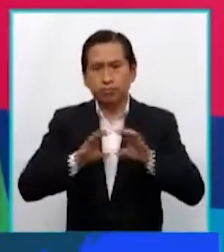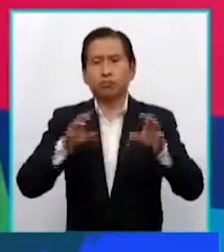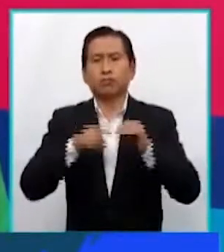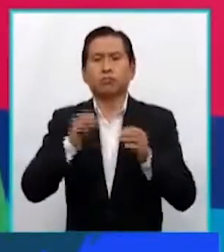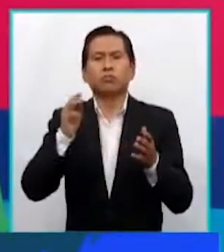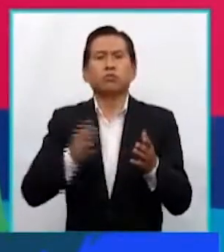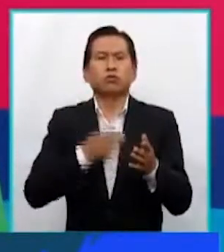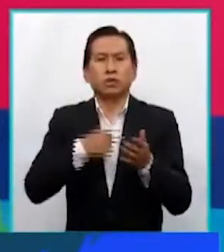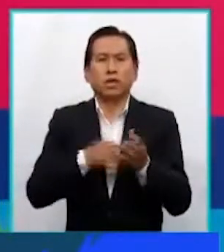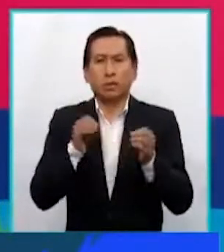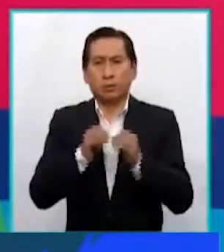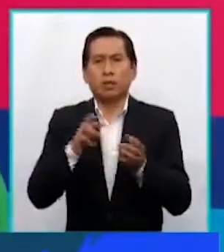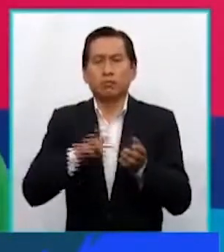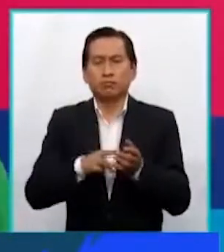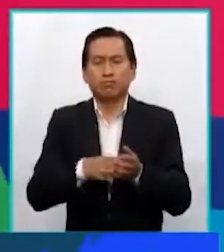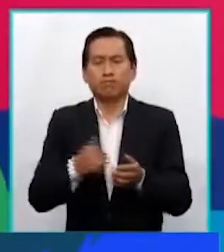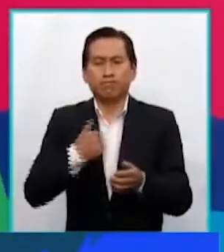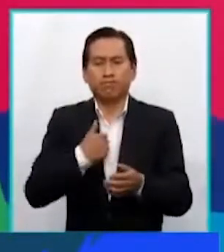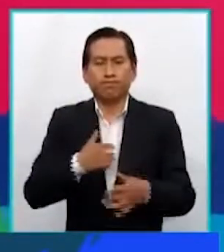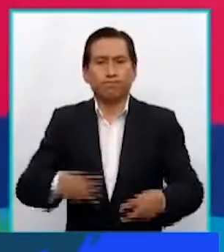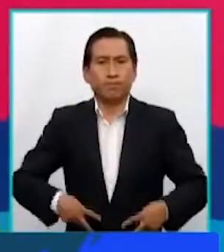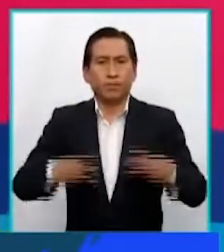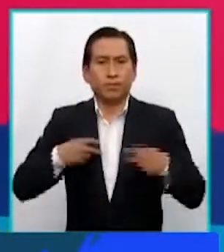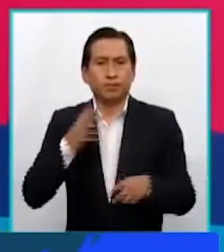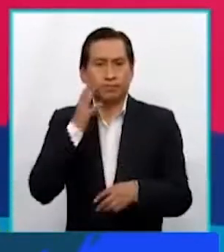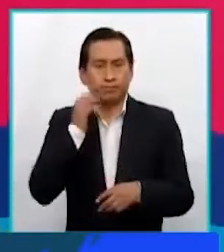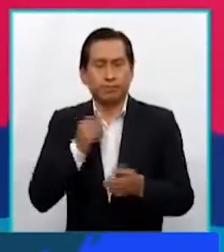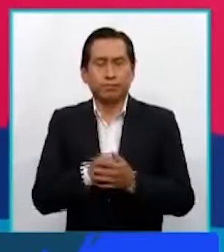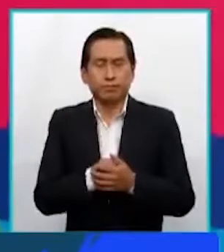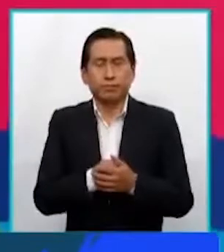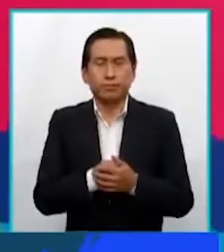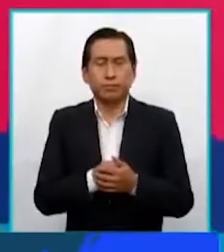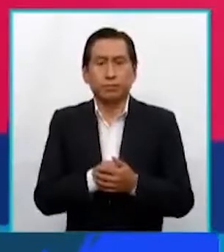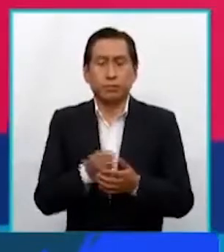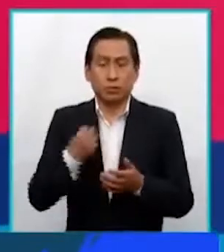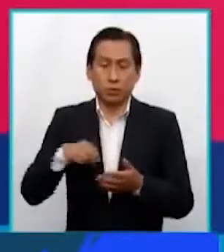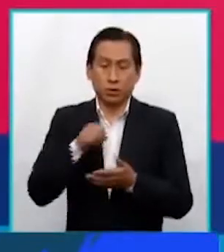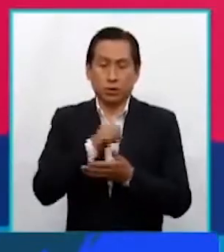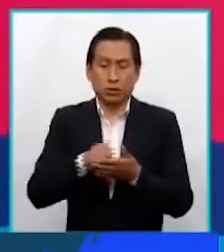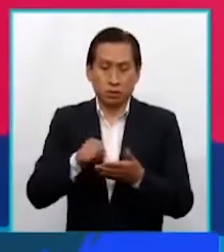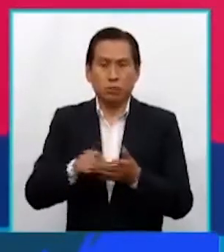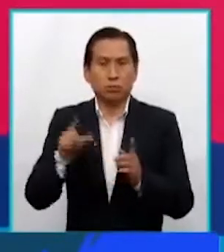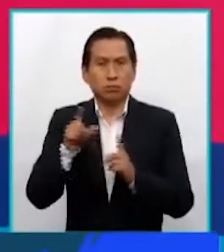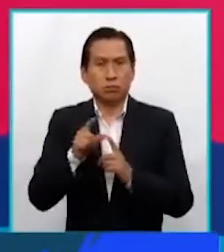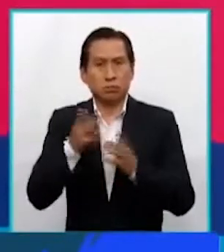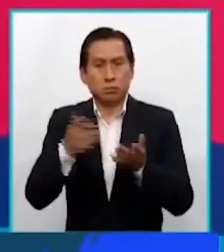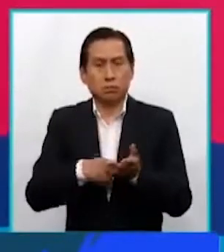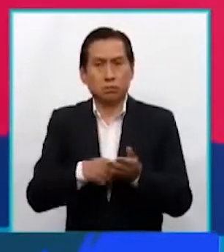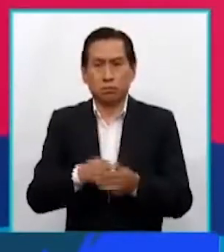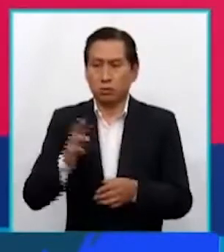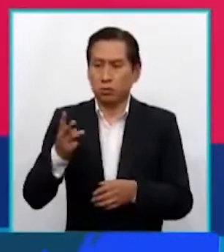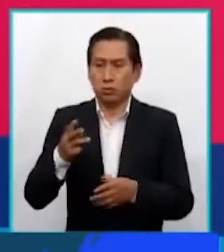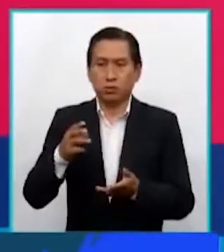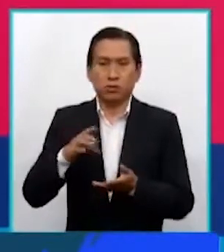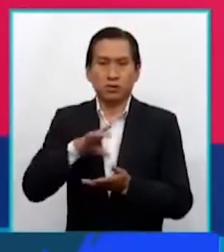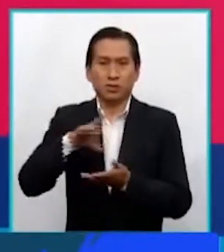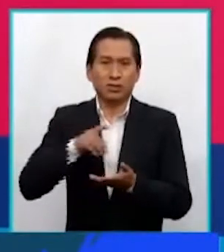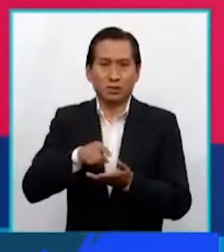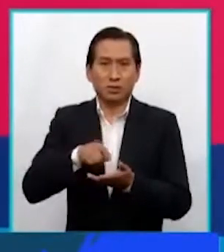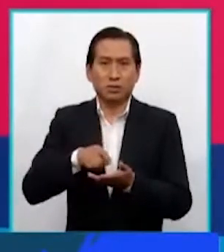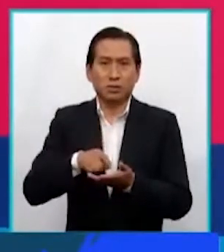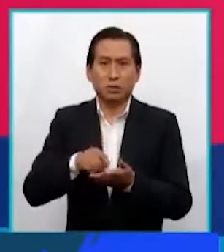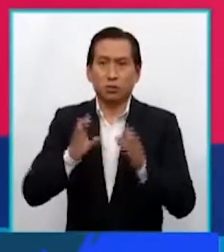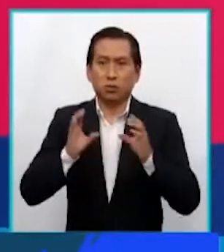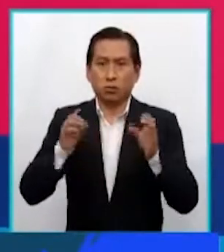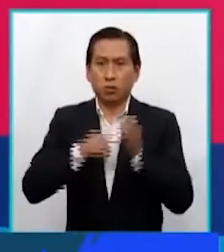que te ocasiona enterarte de lo que está pasando. Entonces, nosotros también escribimos también letras en el segundo disco de Volver y Seré Cumbia, ya